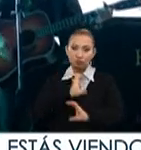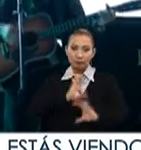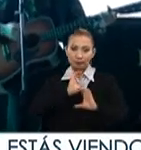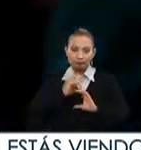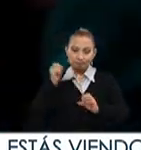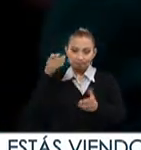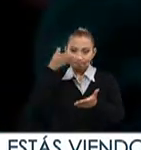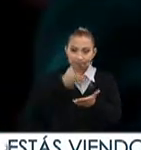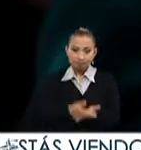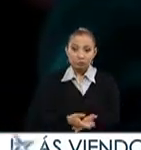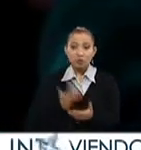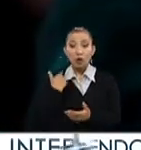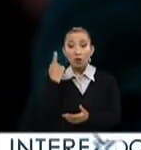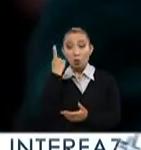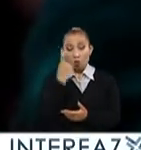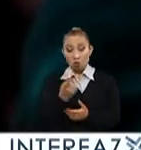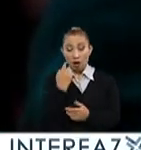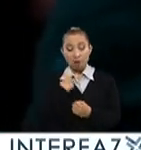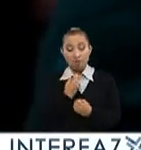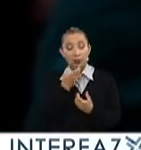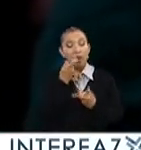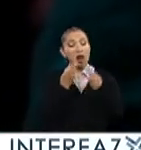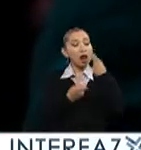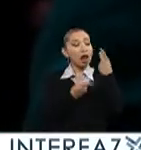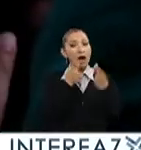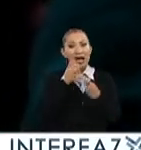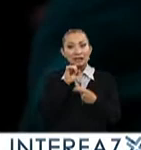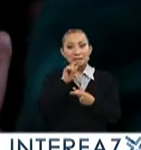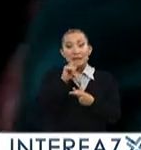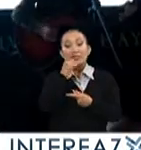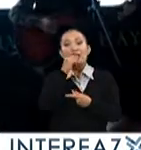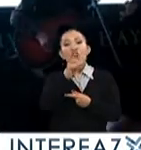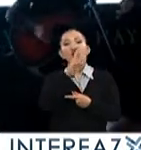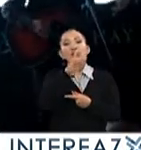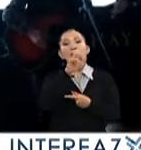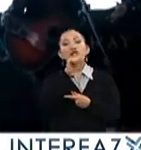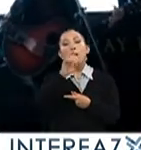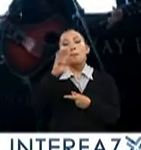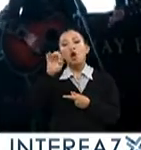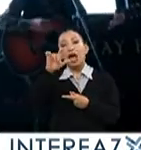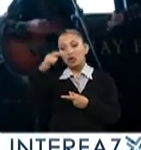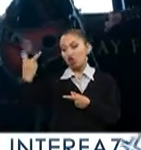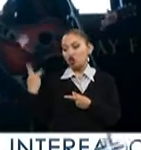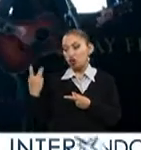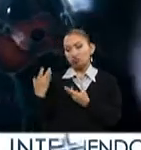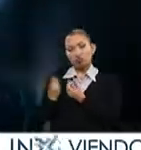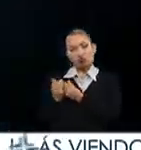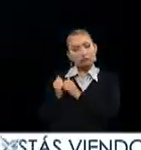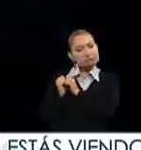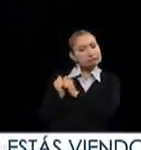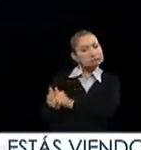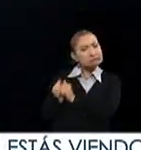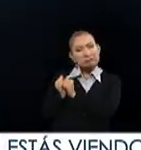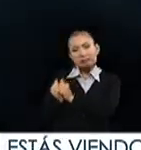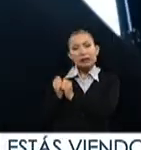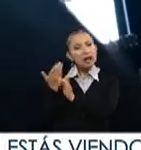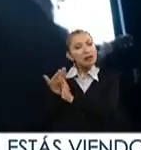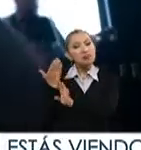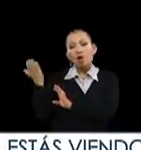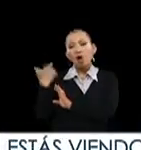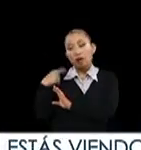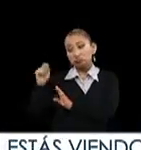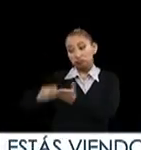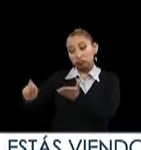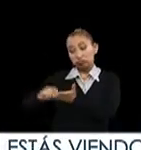recitales. En alguna de sus intervenciones, Smith comentó que Roberto Bolaño y ella eran muy cercanos y sin duda era uno